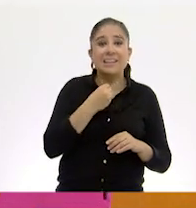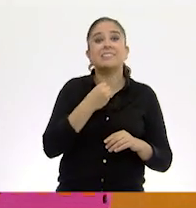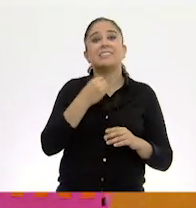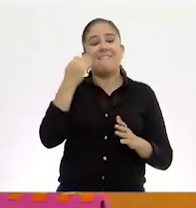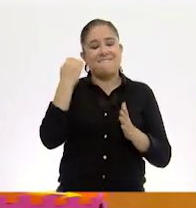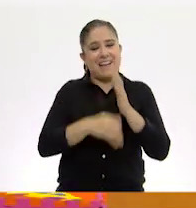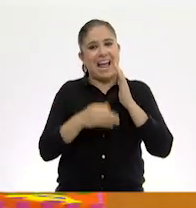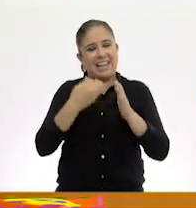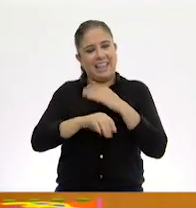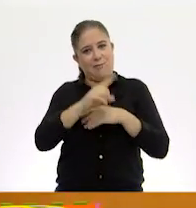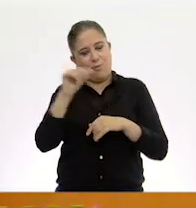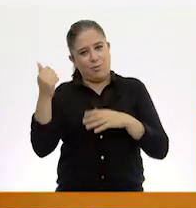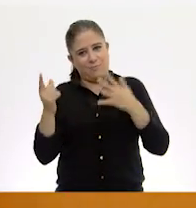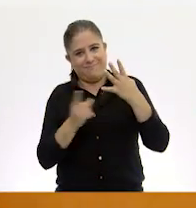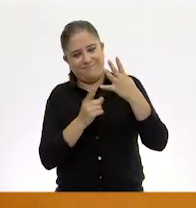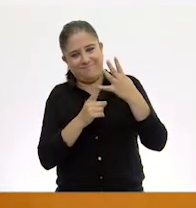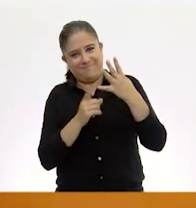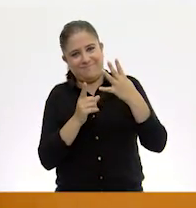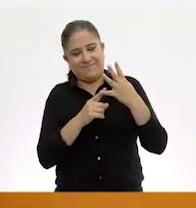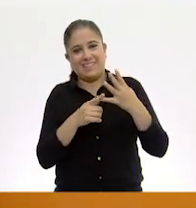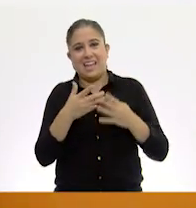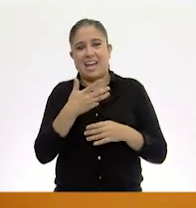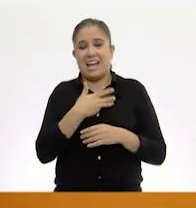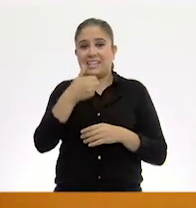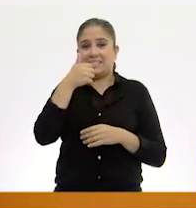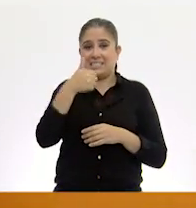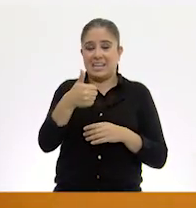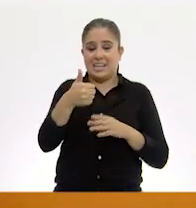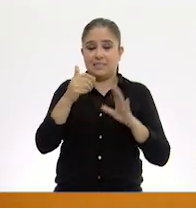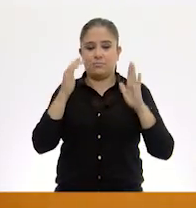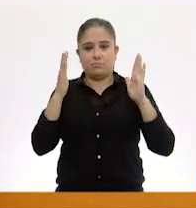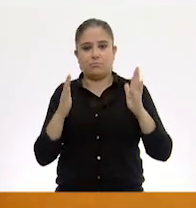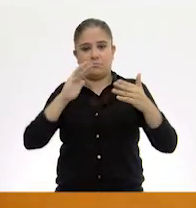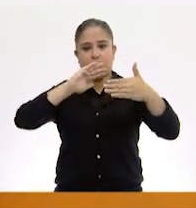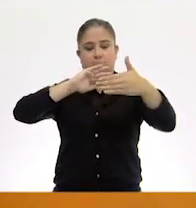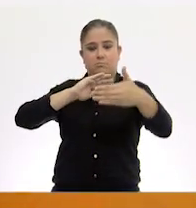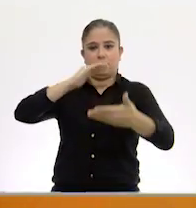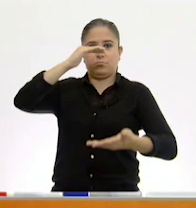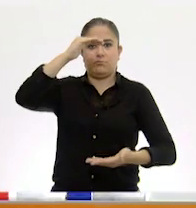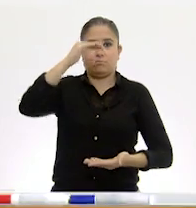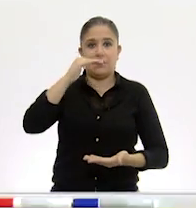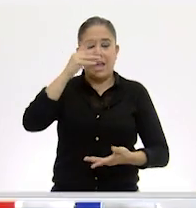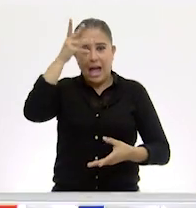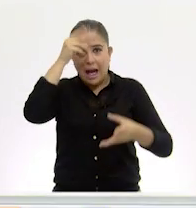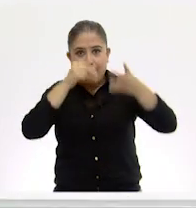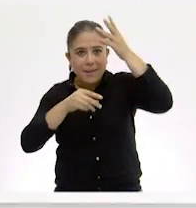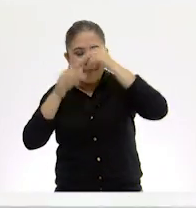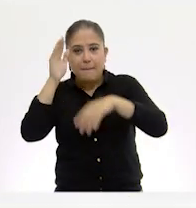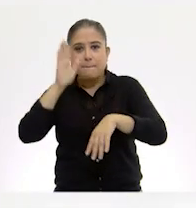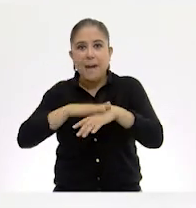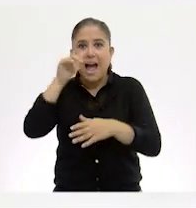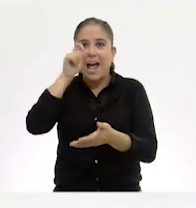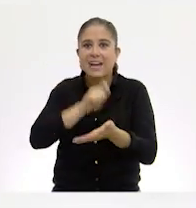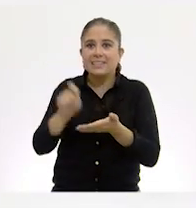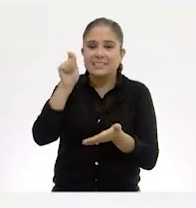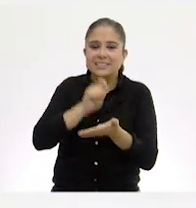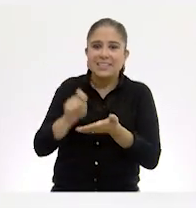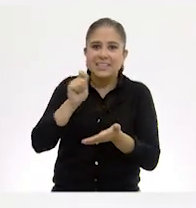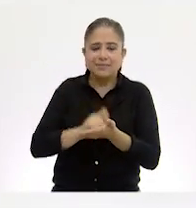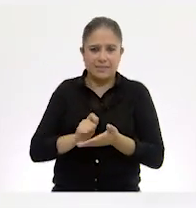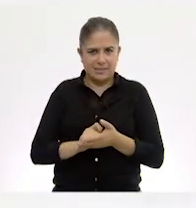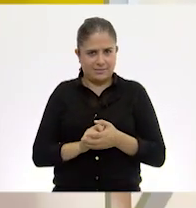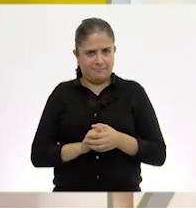parte. Vamos a leer la siguiente pista. Tengo 6 lados, con suerte avanzas o aprendes más a escribir.